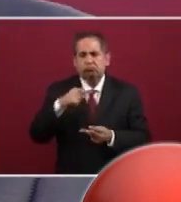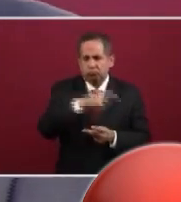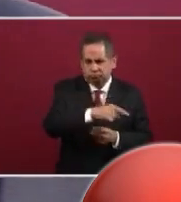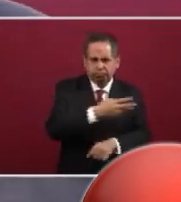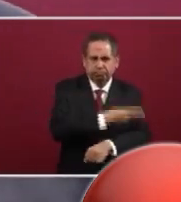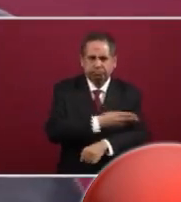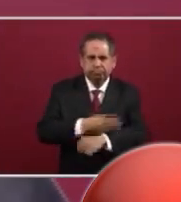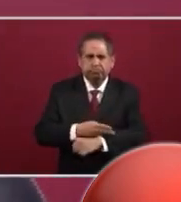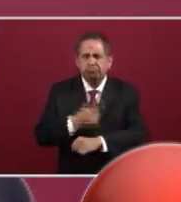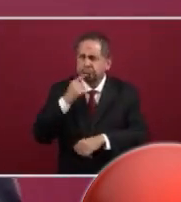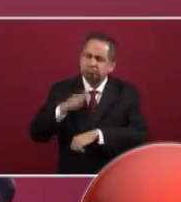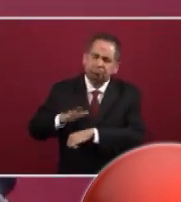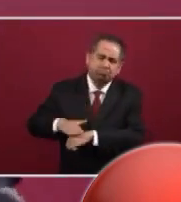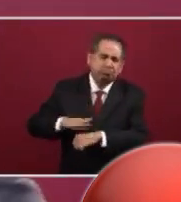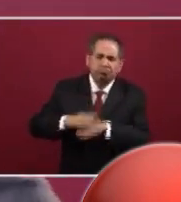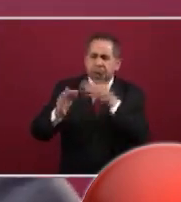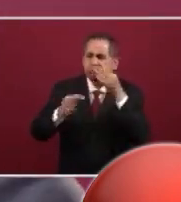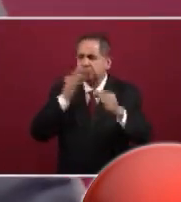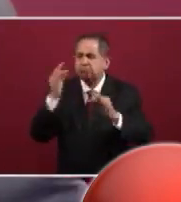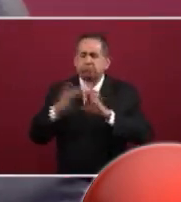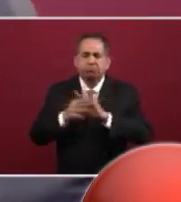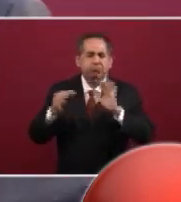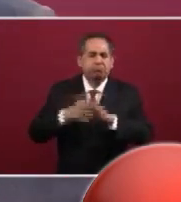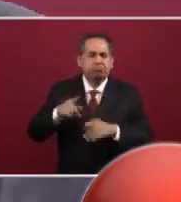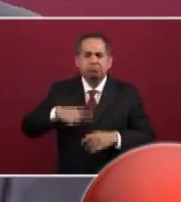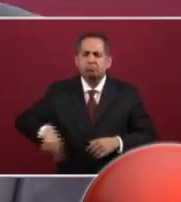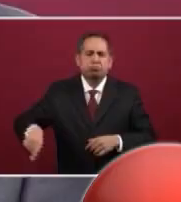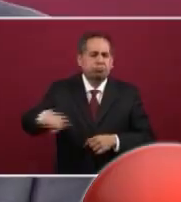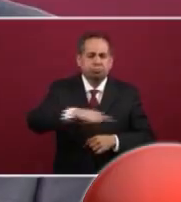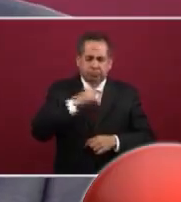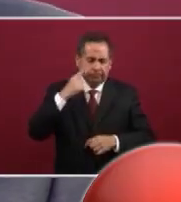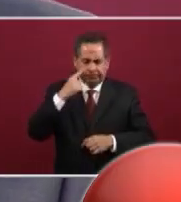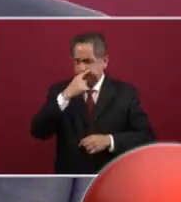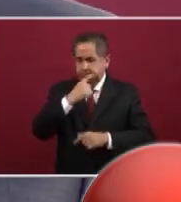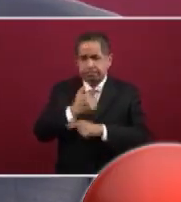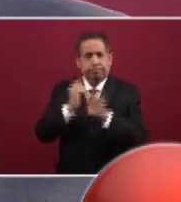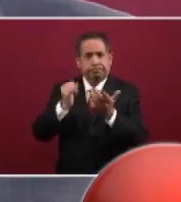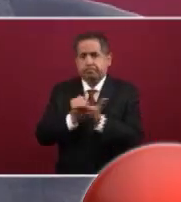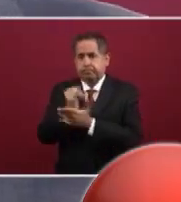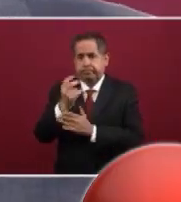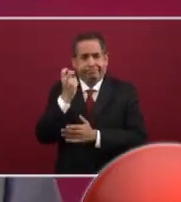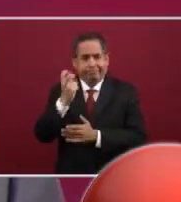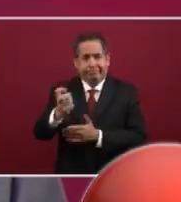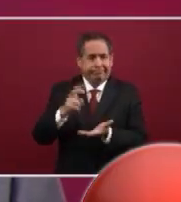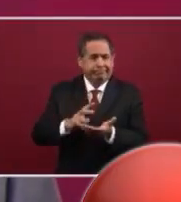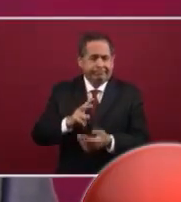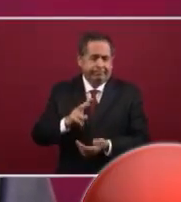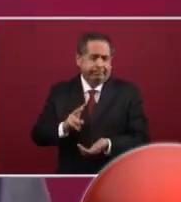planteó de que la democracia era la salida